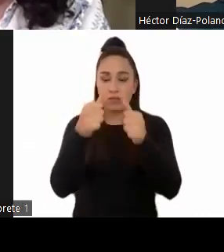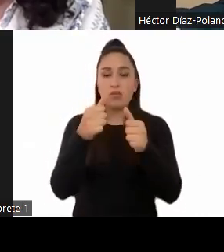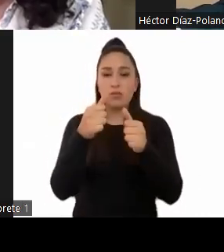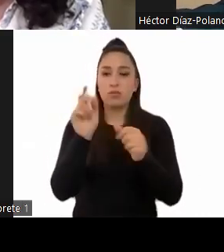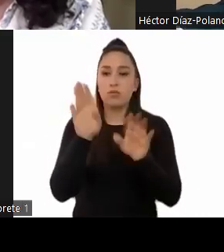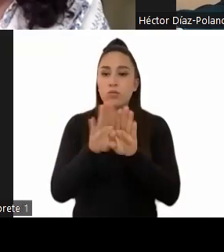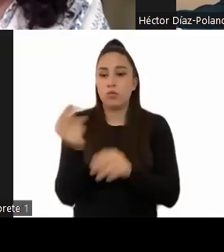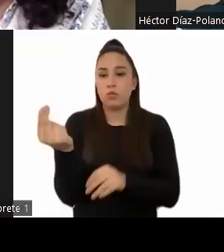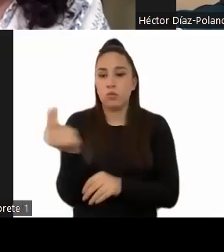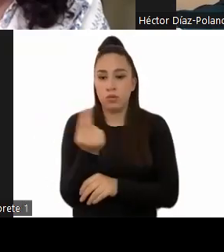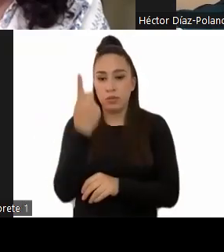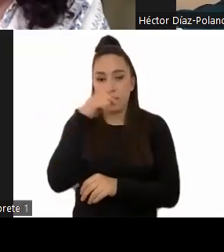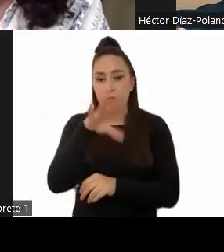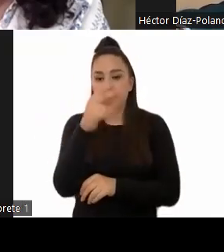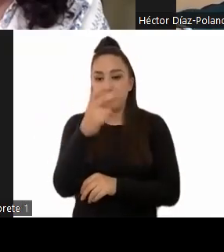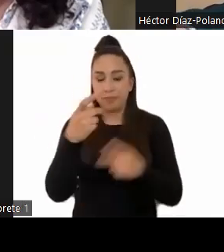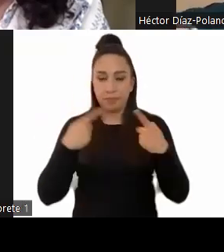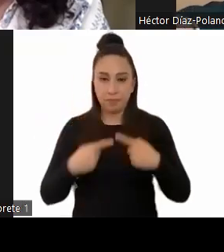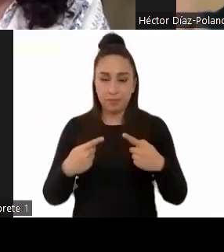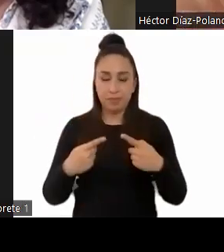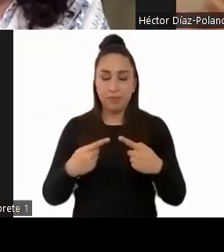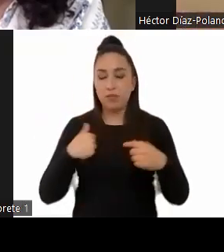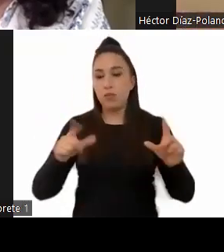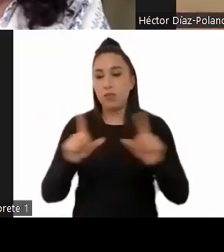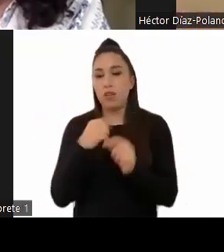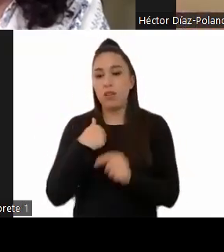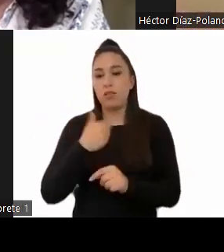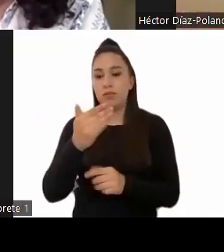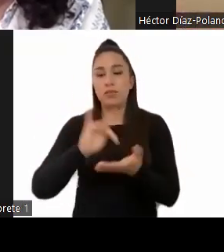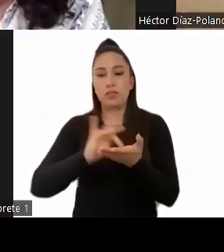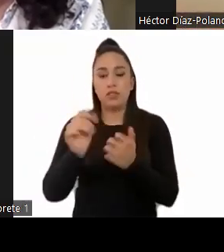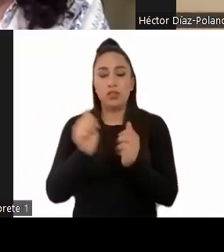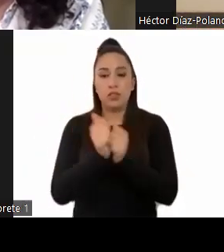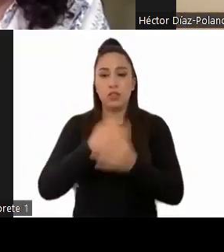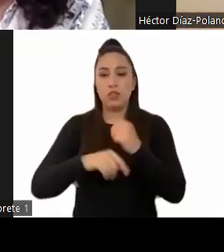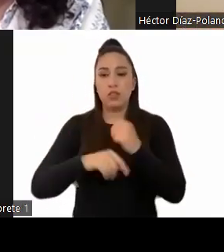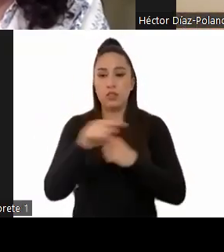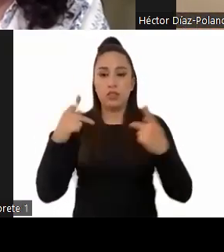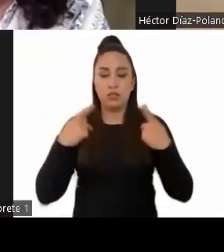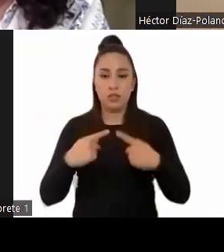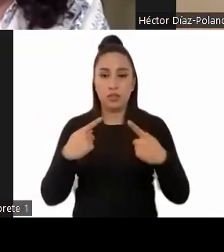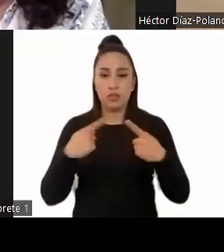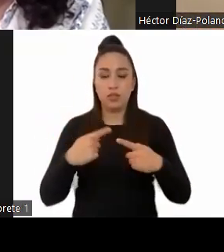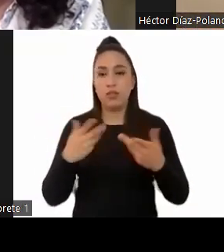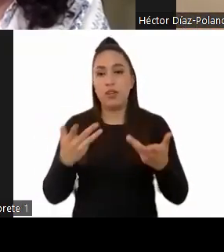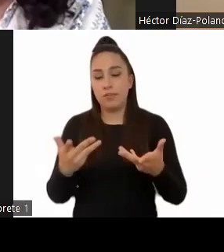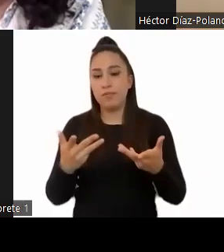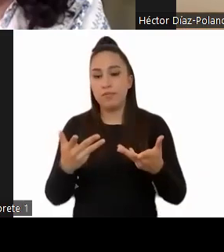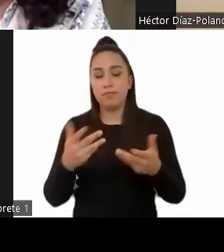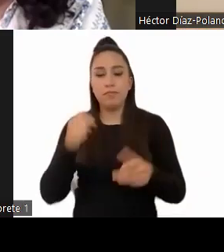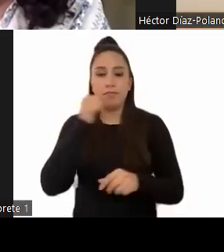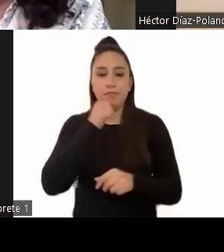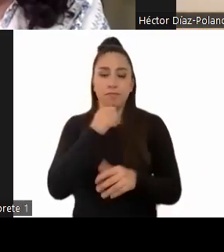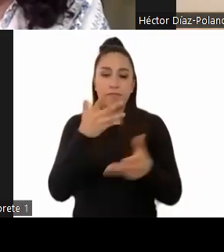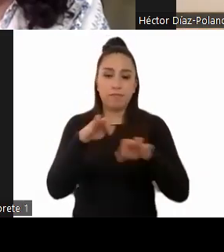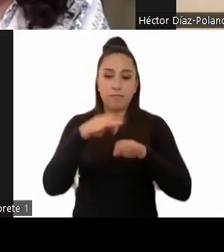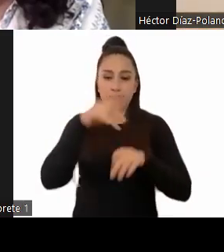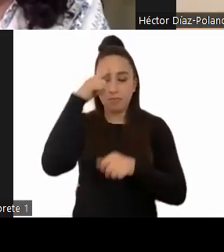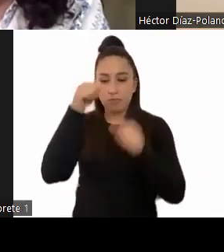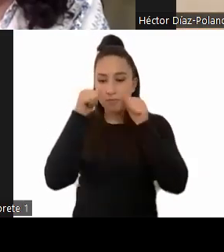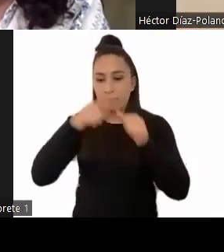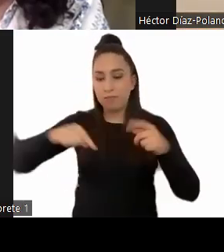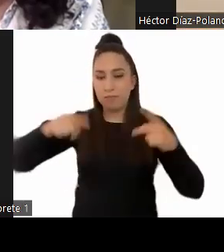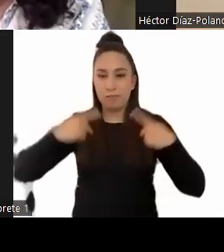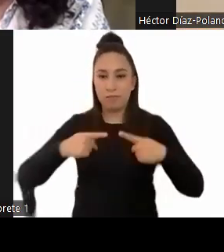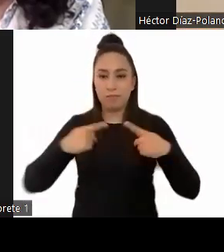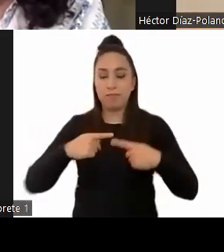que merece esta propuesta. Nada más que agradecerles y saber que pues vamos a construir siempre en favor de la ciudadanía. ¿Alguien más